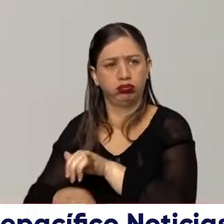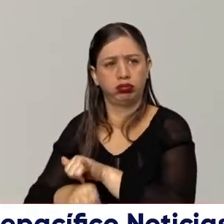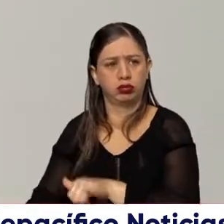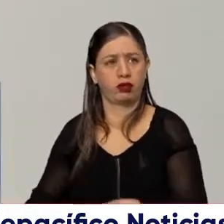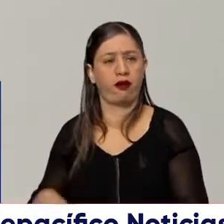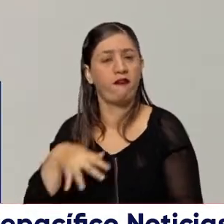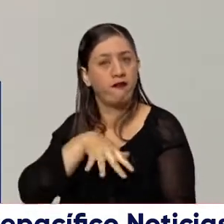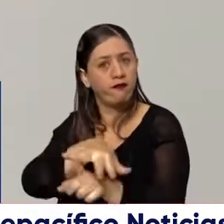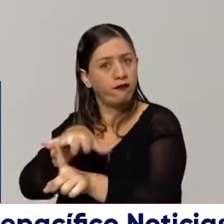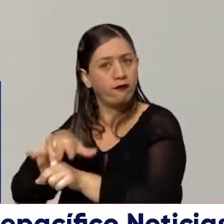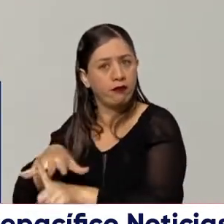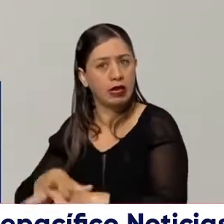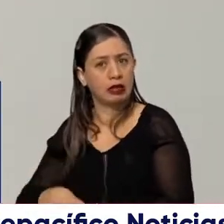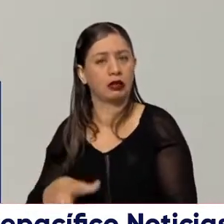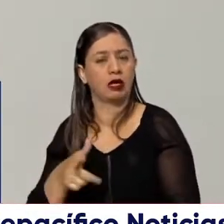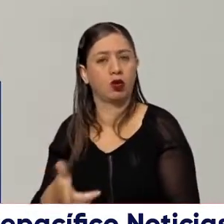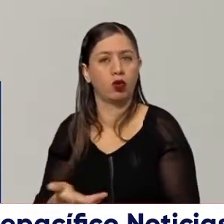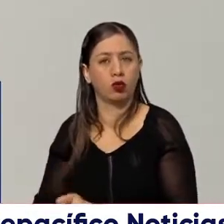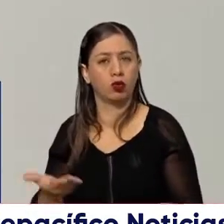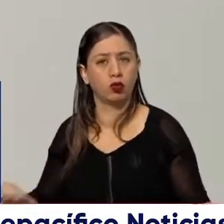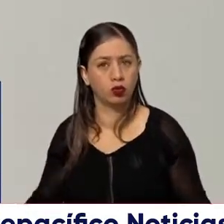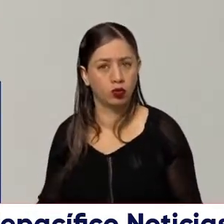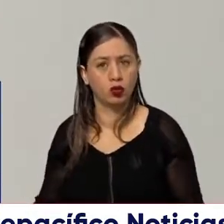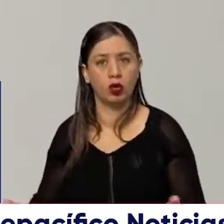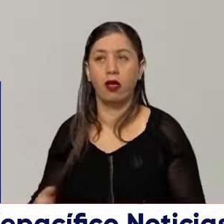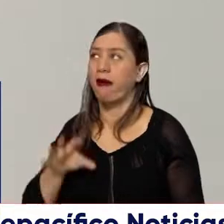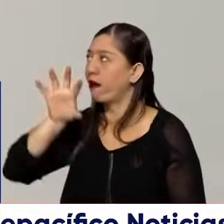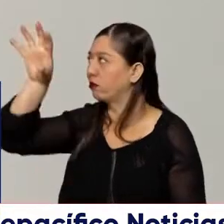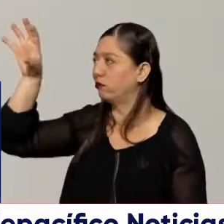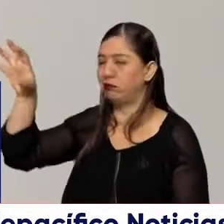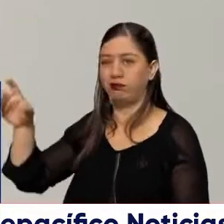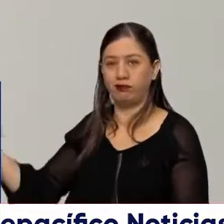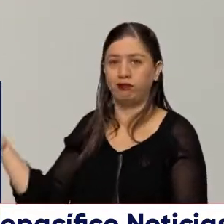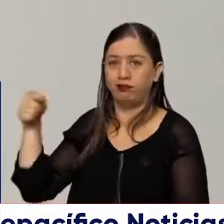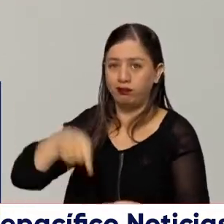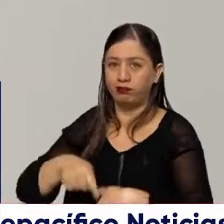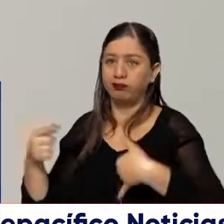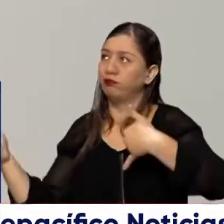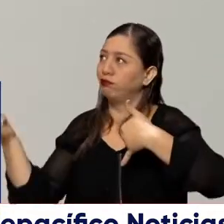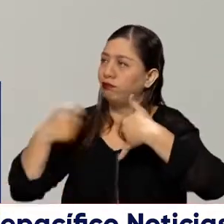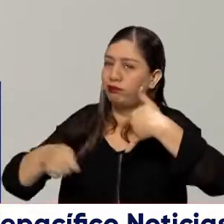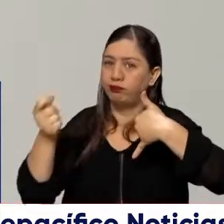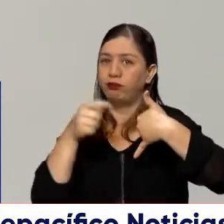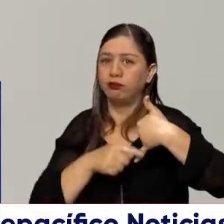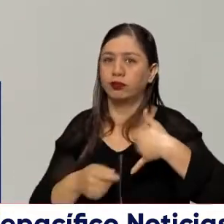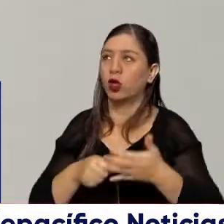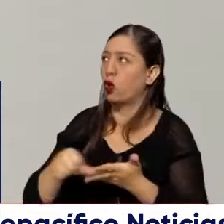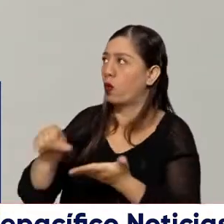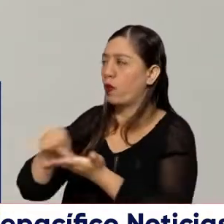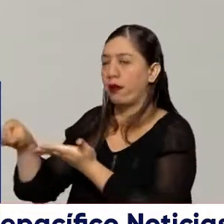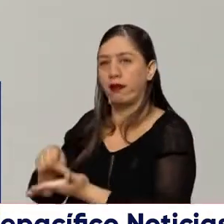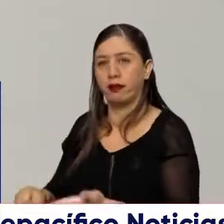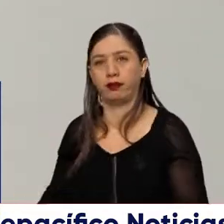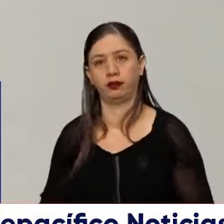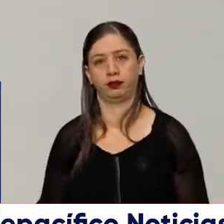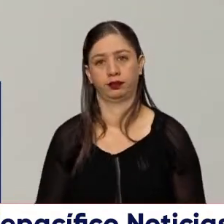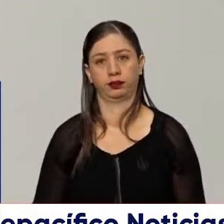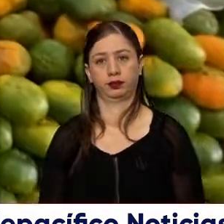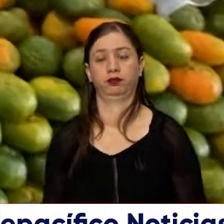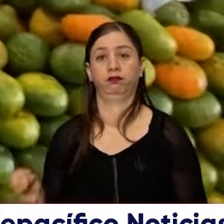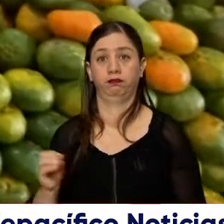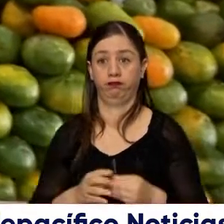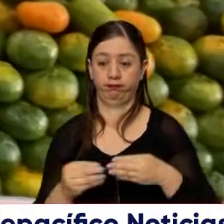afecta principalmente los productos que son importados y que se deben de cancelar con esta